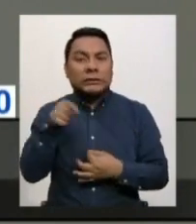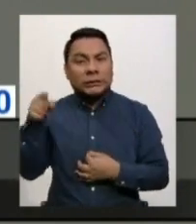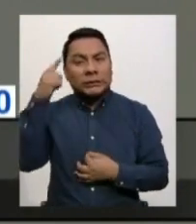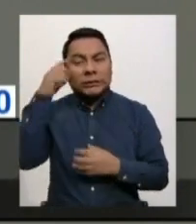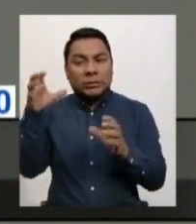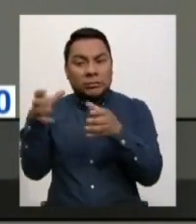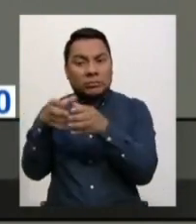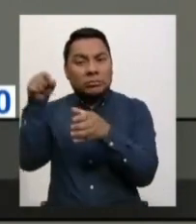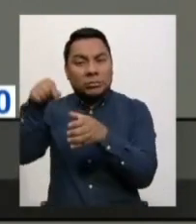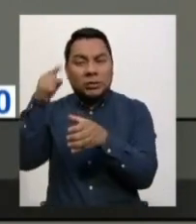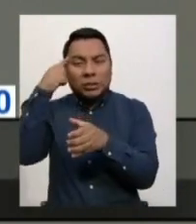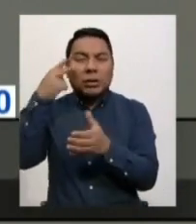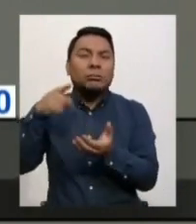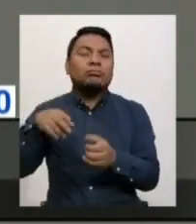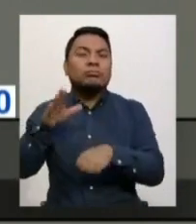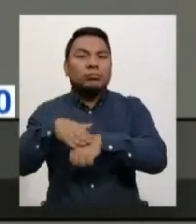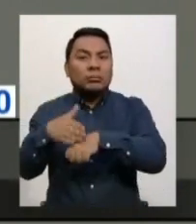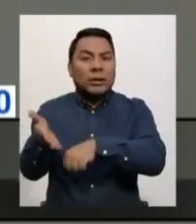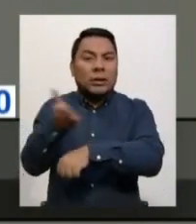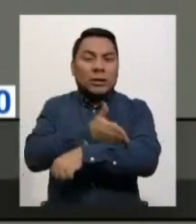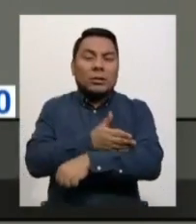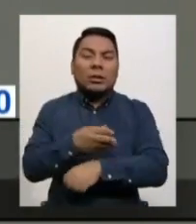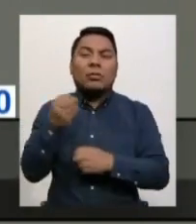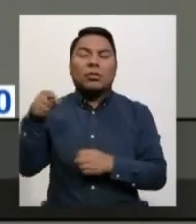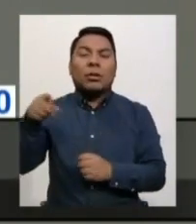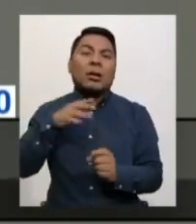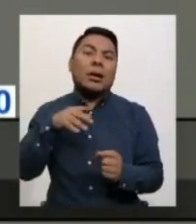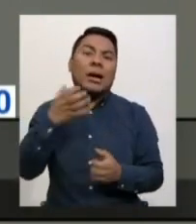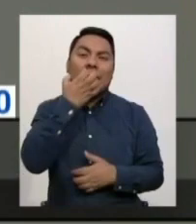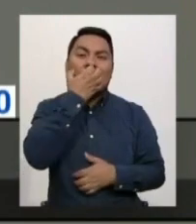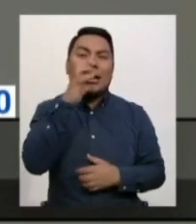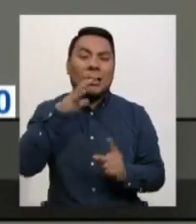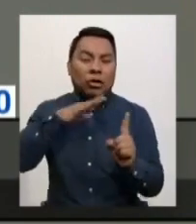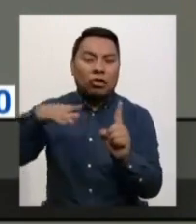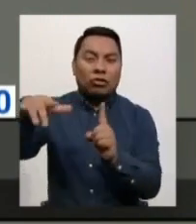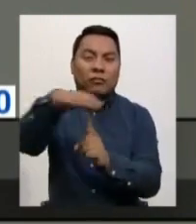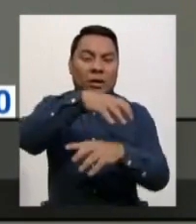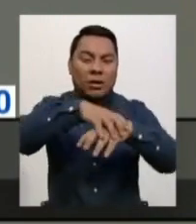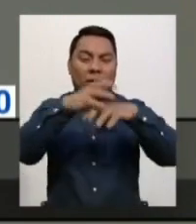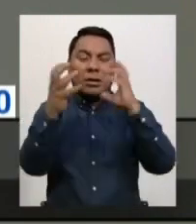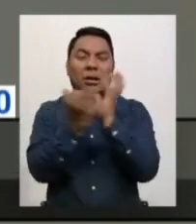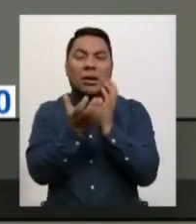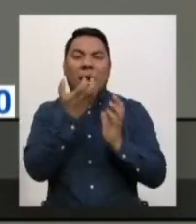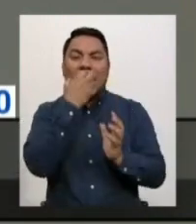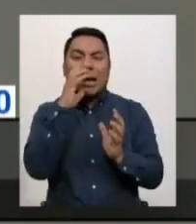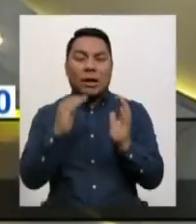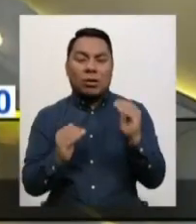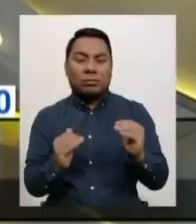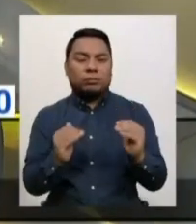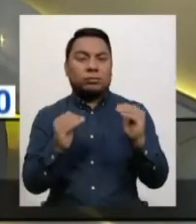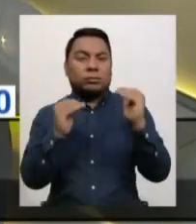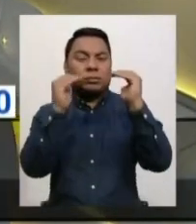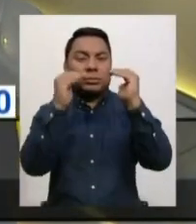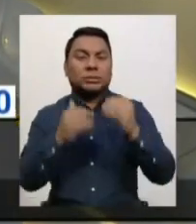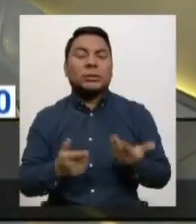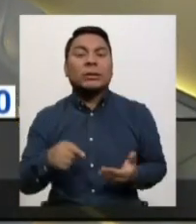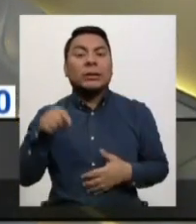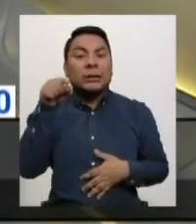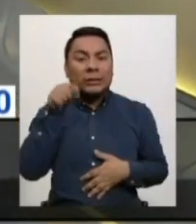estimación porque el calentamiento global o cambio climático, que sería el nombre científico, implica que estos